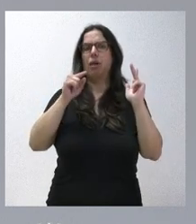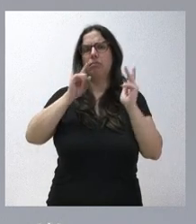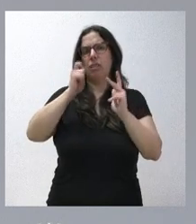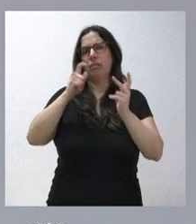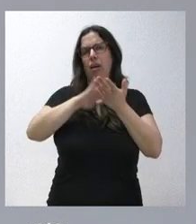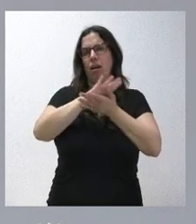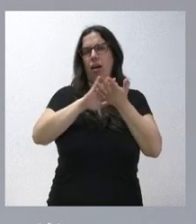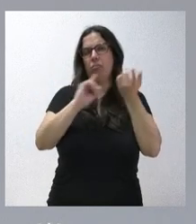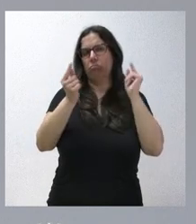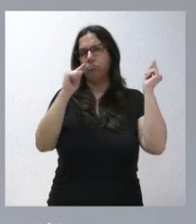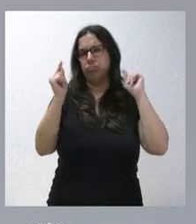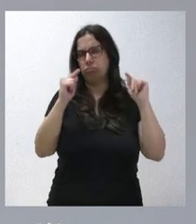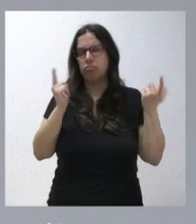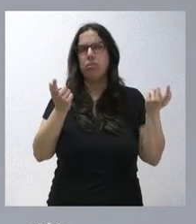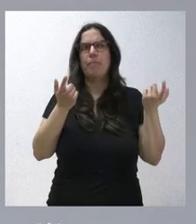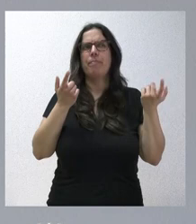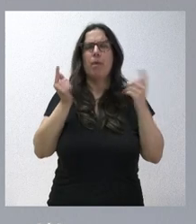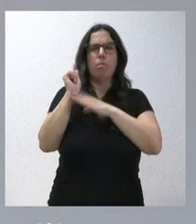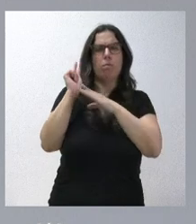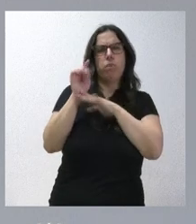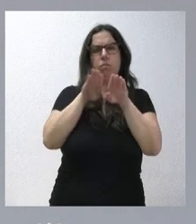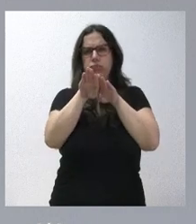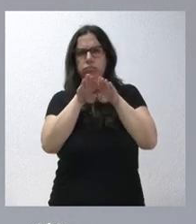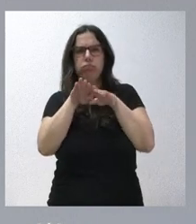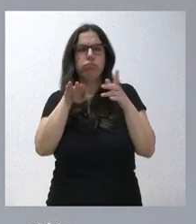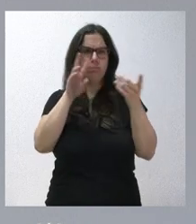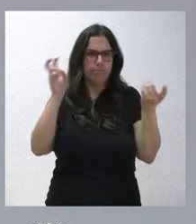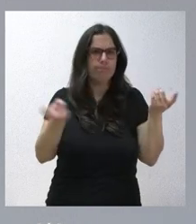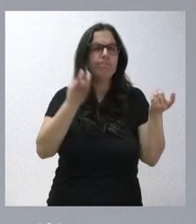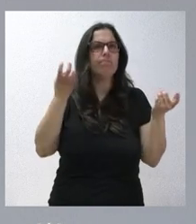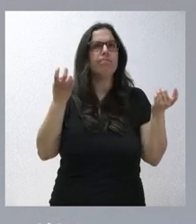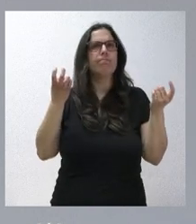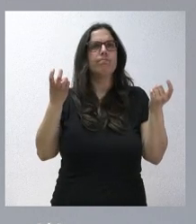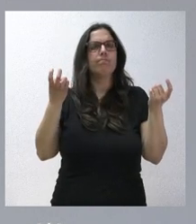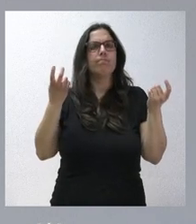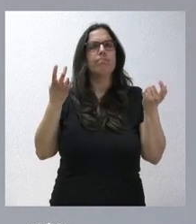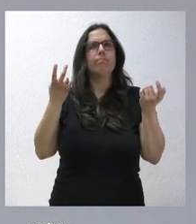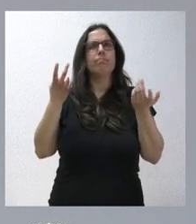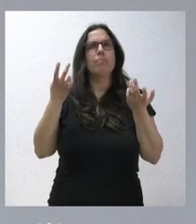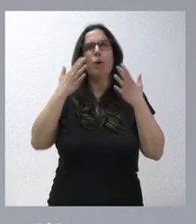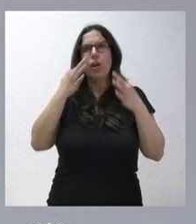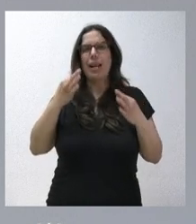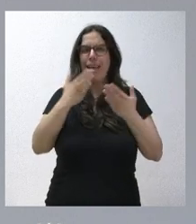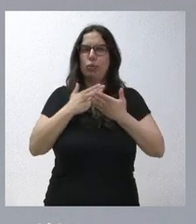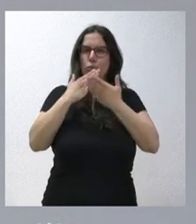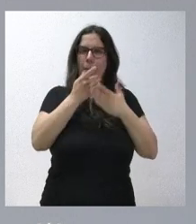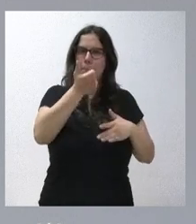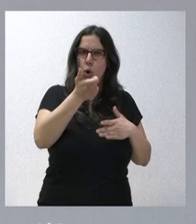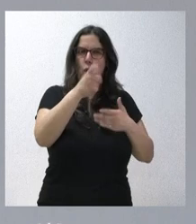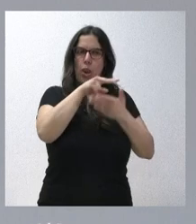mucho se está criticando mucho y se está leyendo poco y estudiando